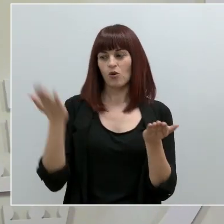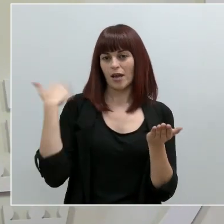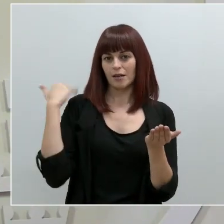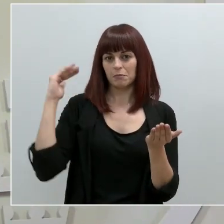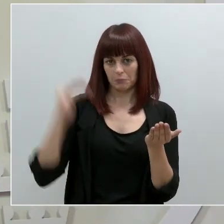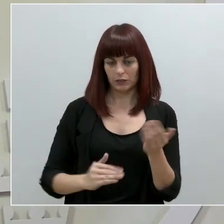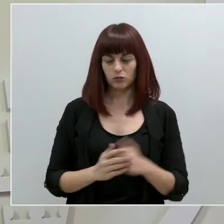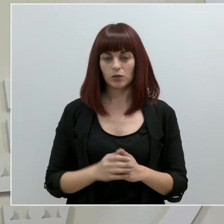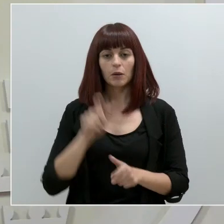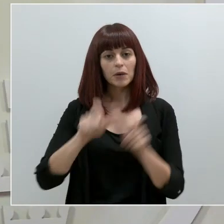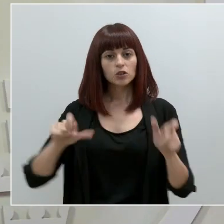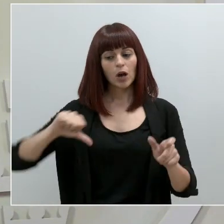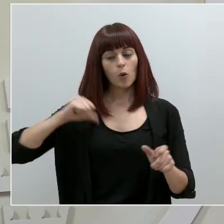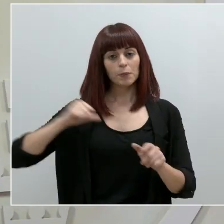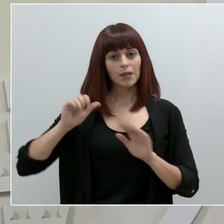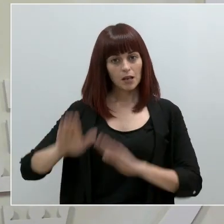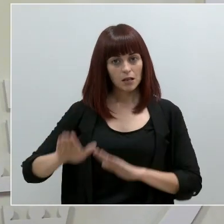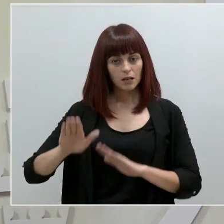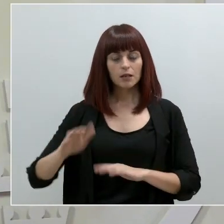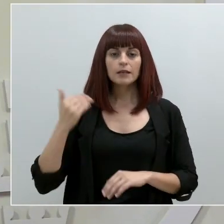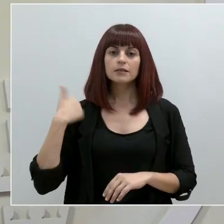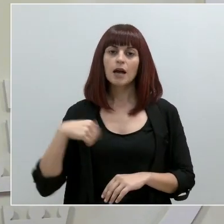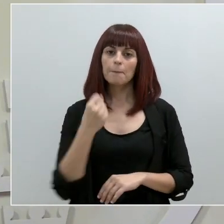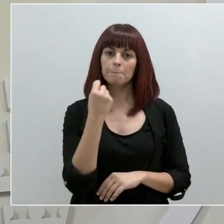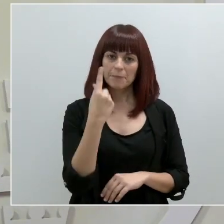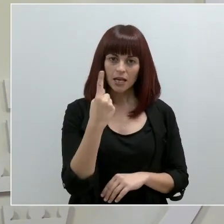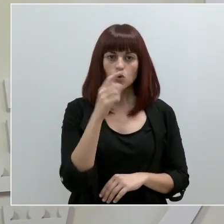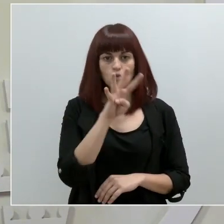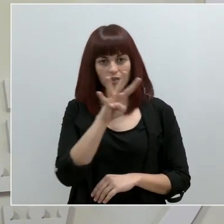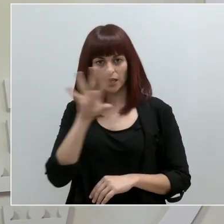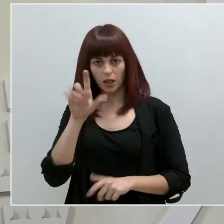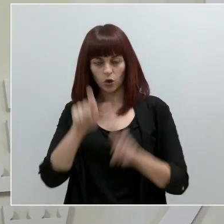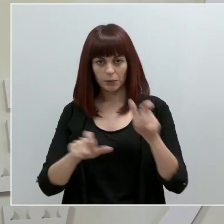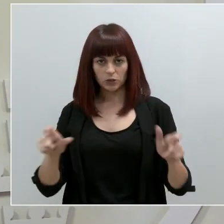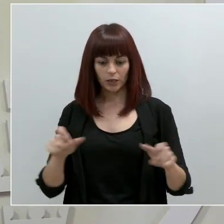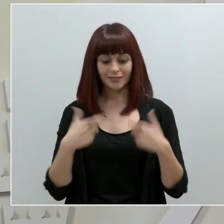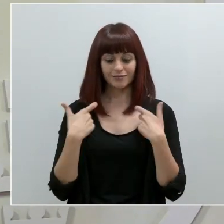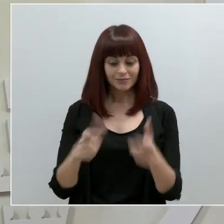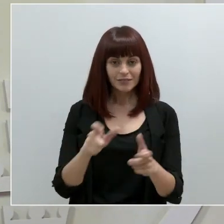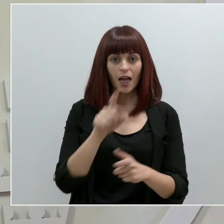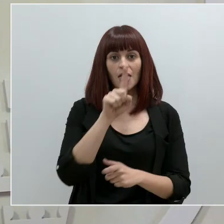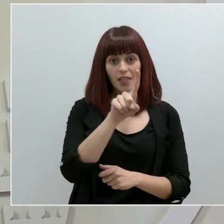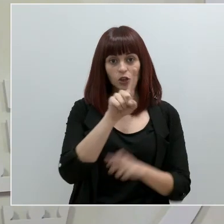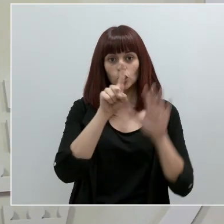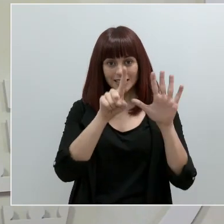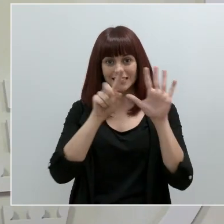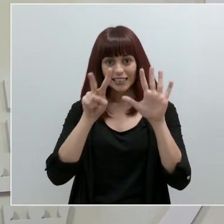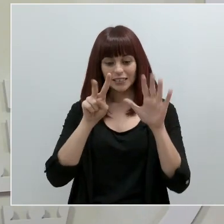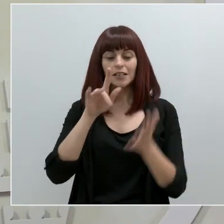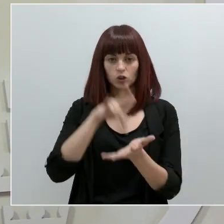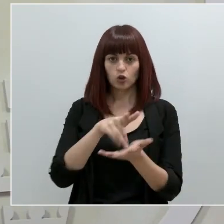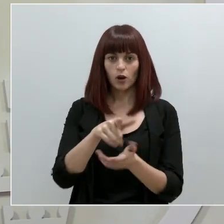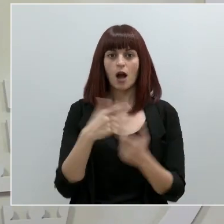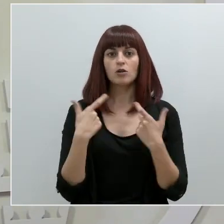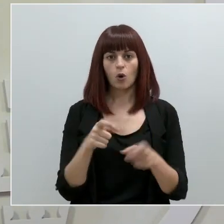El número de personas hospitalizadas alcanza la cifra de 1.045, de los que 167 se hallan en las unidades